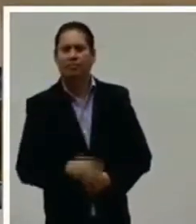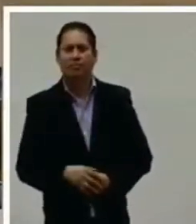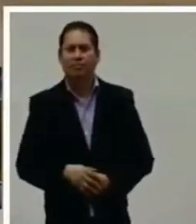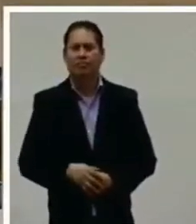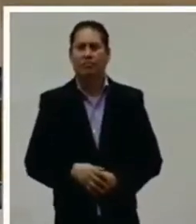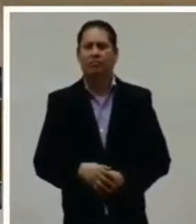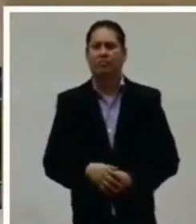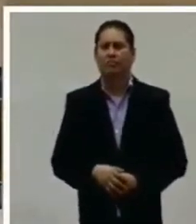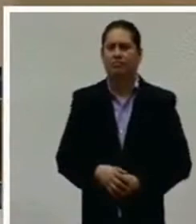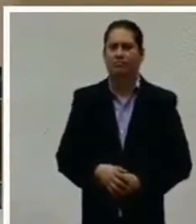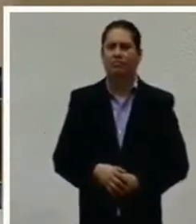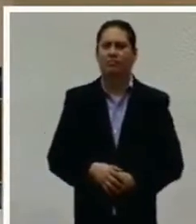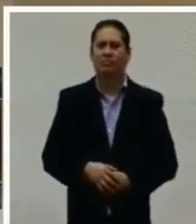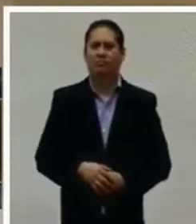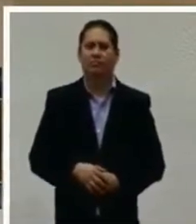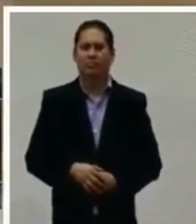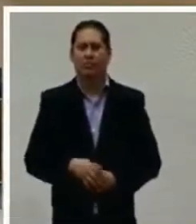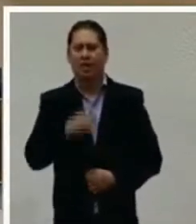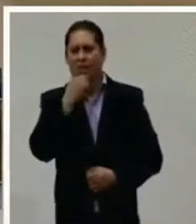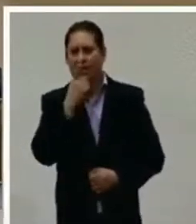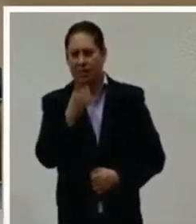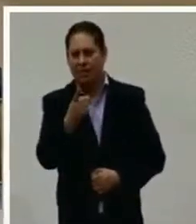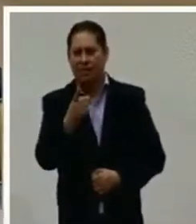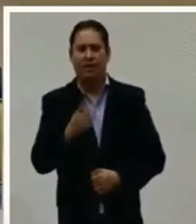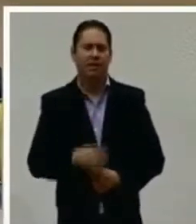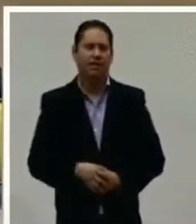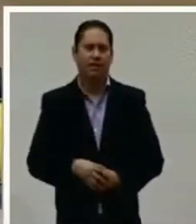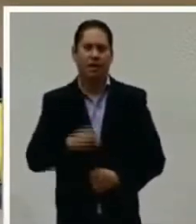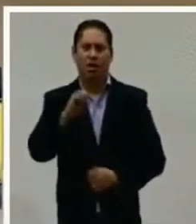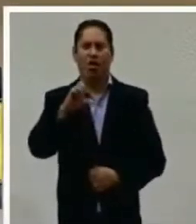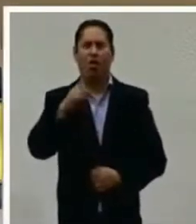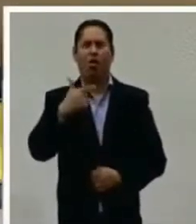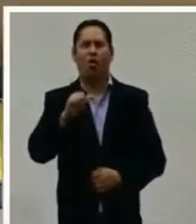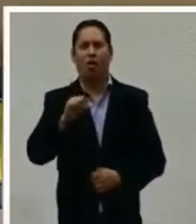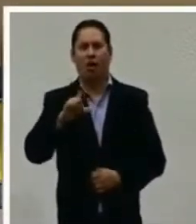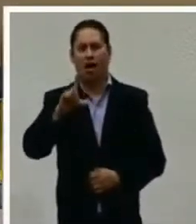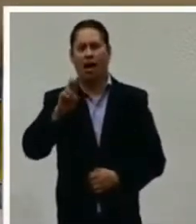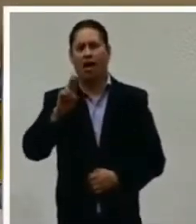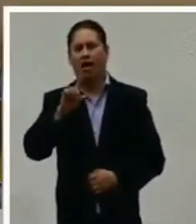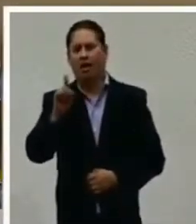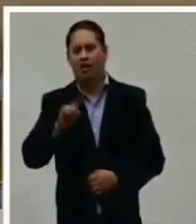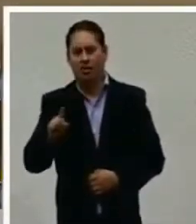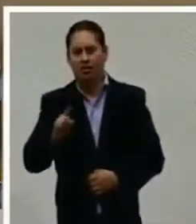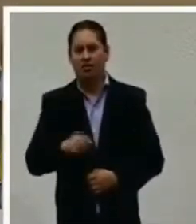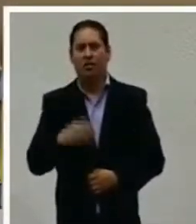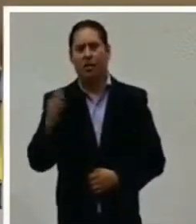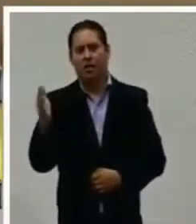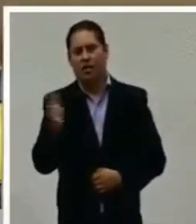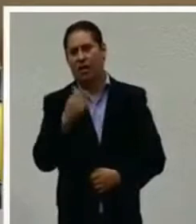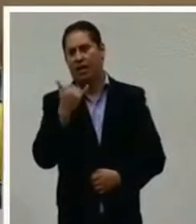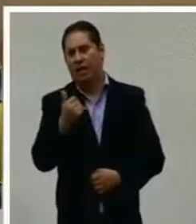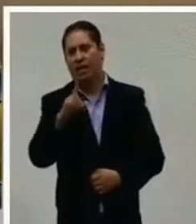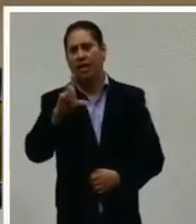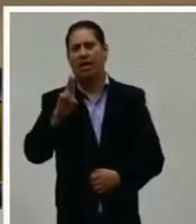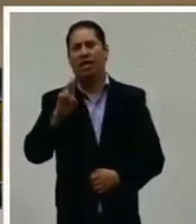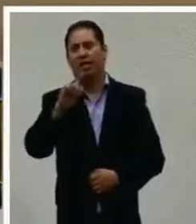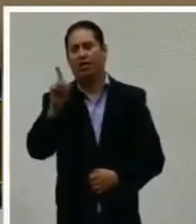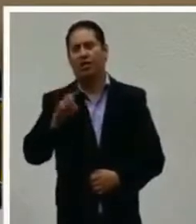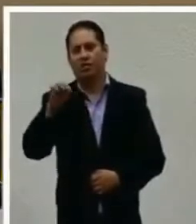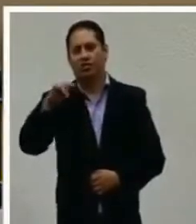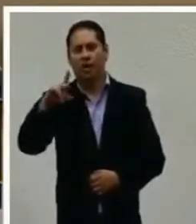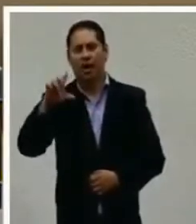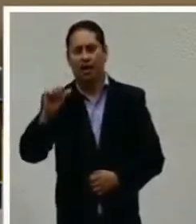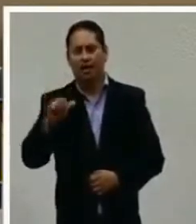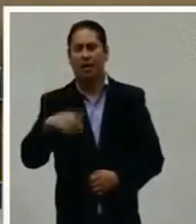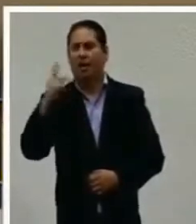que mencionan mis compañeras Olga Luz y Luz María Palacios, compañeras